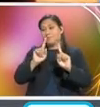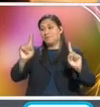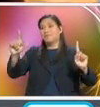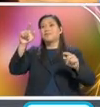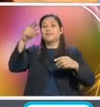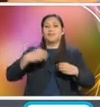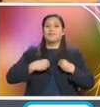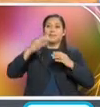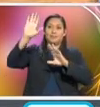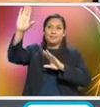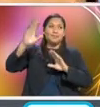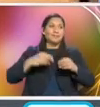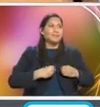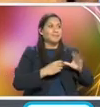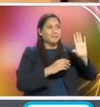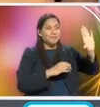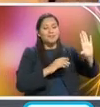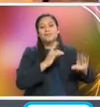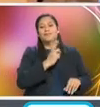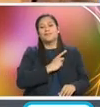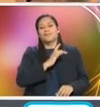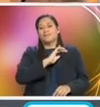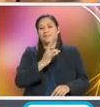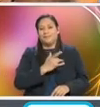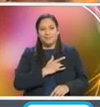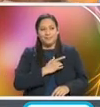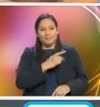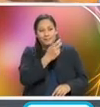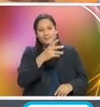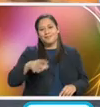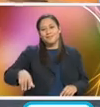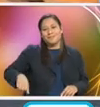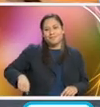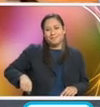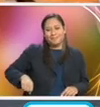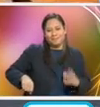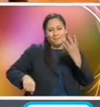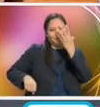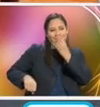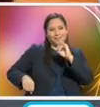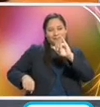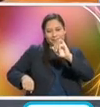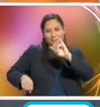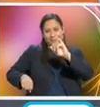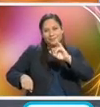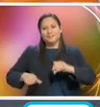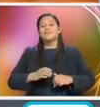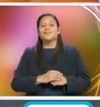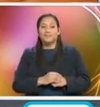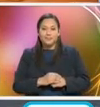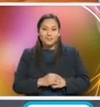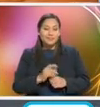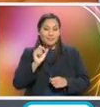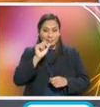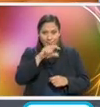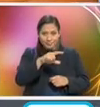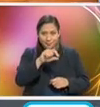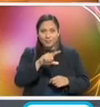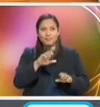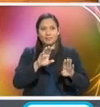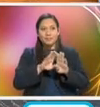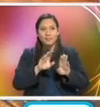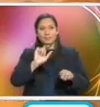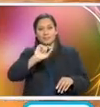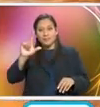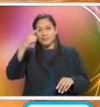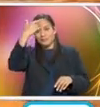vive allá y ahí queda el recuerdo, ¿no? Mira, la canción. esas escenas. Sí, muy bonitas, exacto. Y bueno, en la misma vena va la